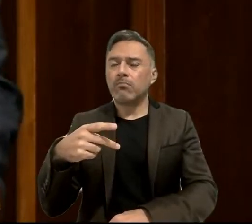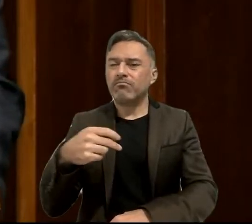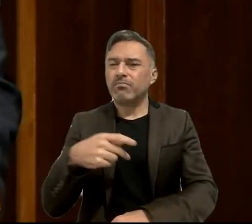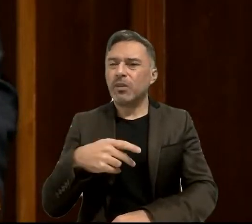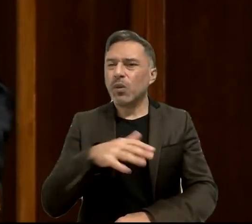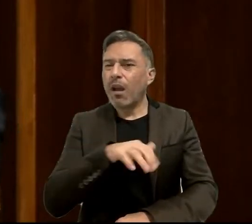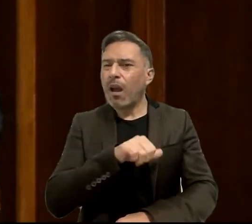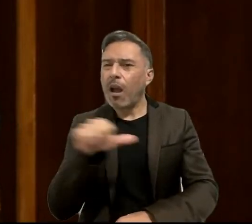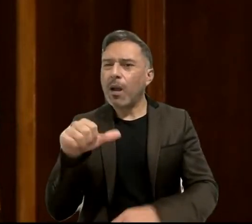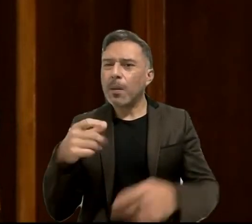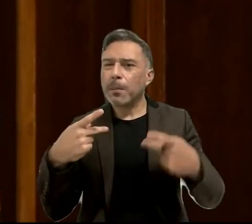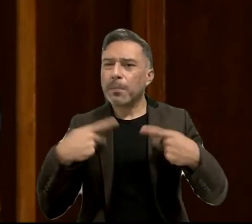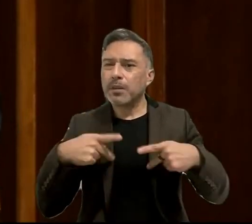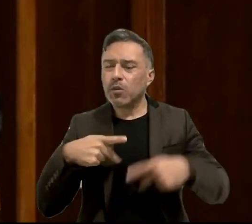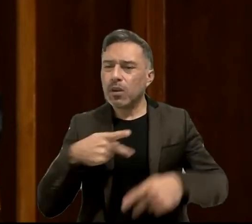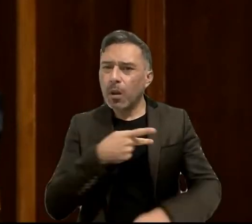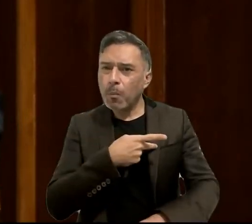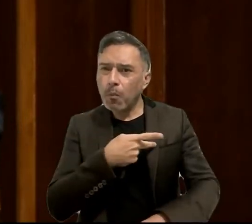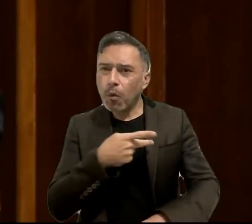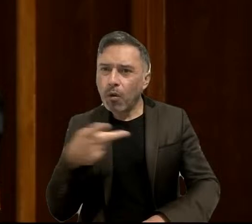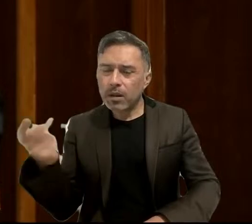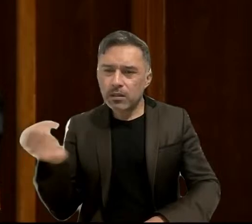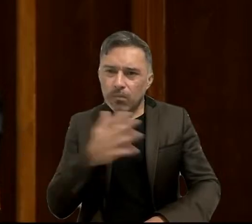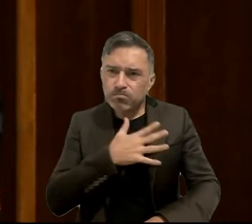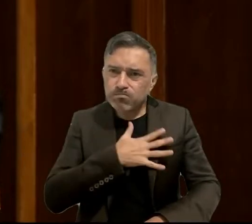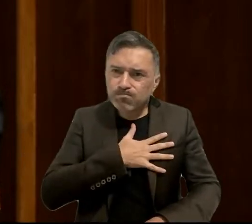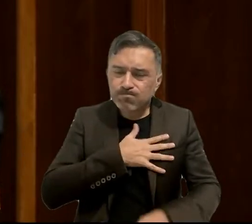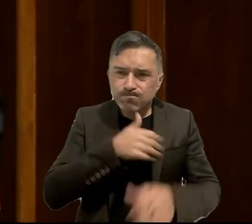En este Día Internacional de los Derechos Humanos,